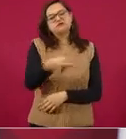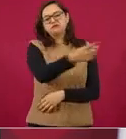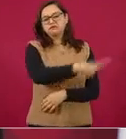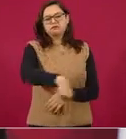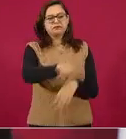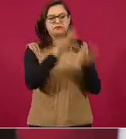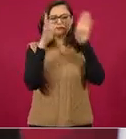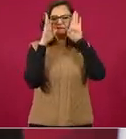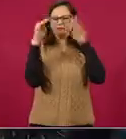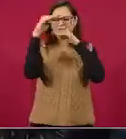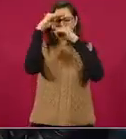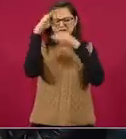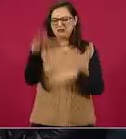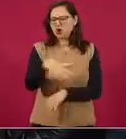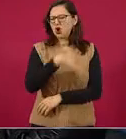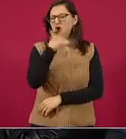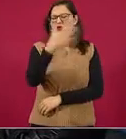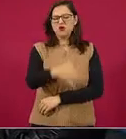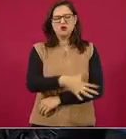corrupto,